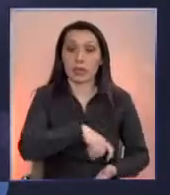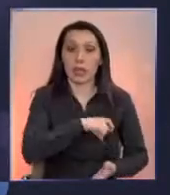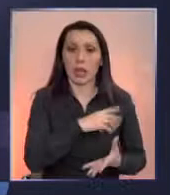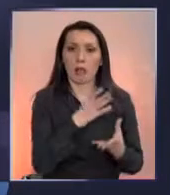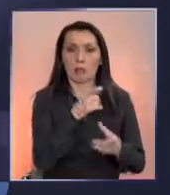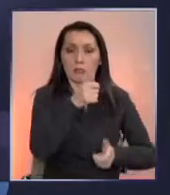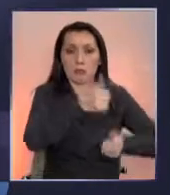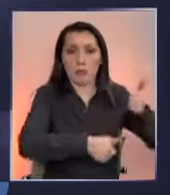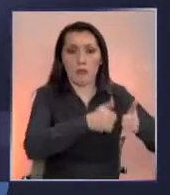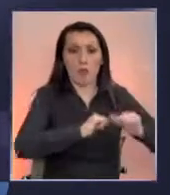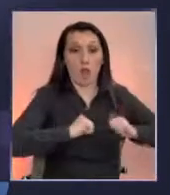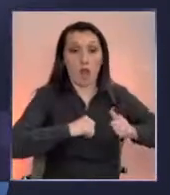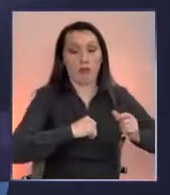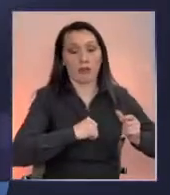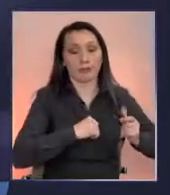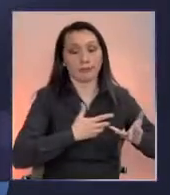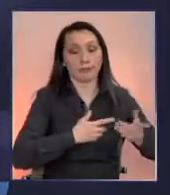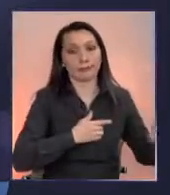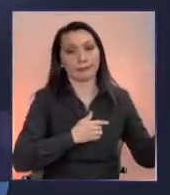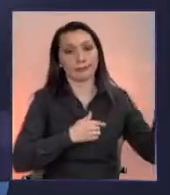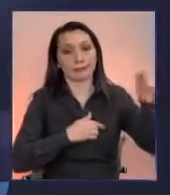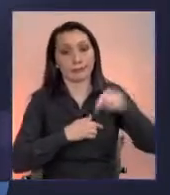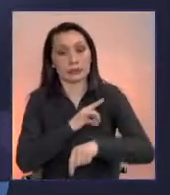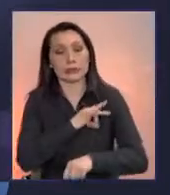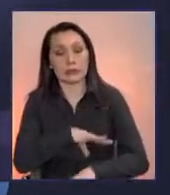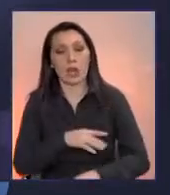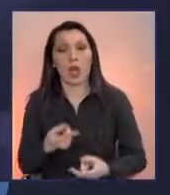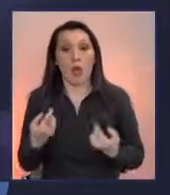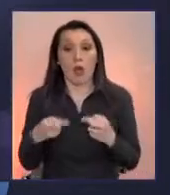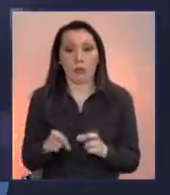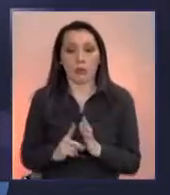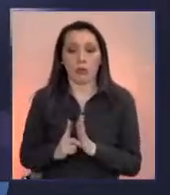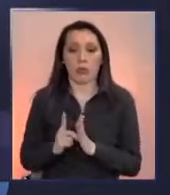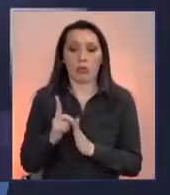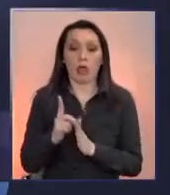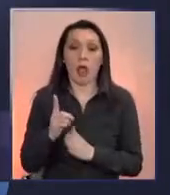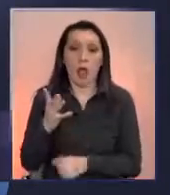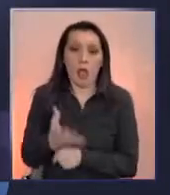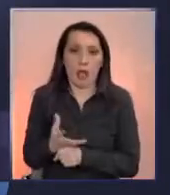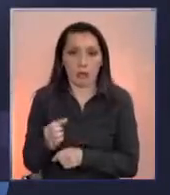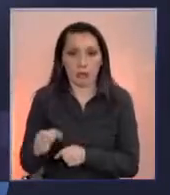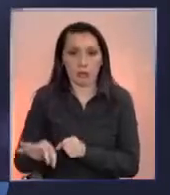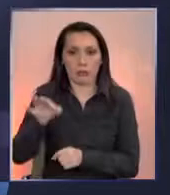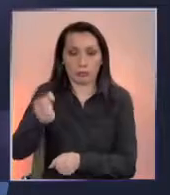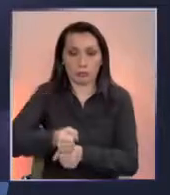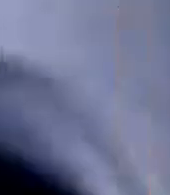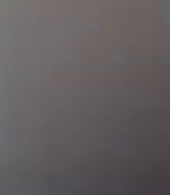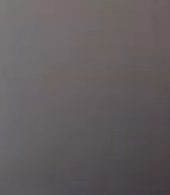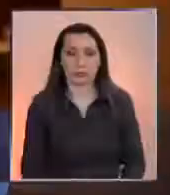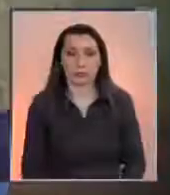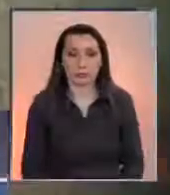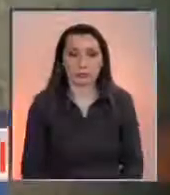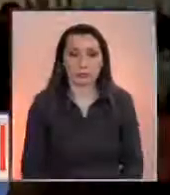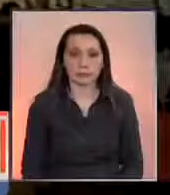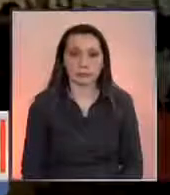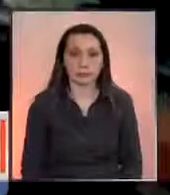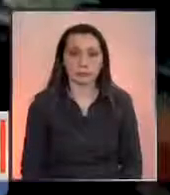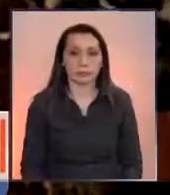de profesionales jóvenes vieron en nuestro país una oportunidad para desarrollarse y tener un trabajo.